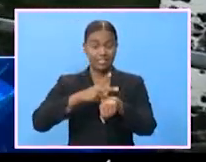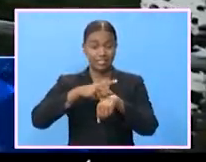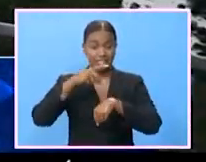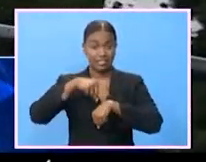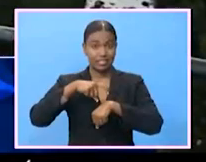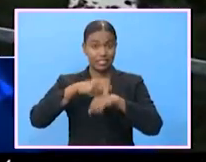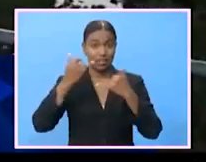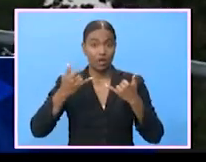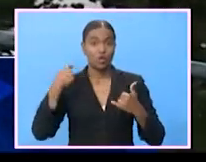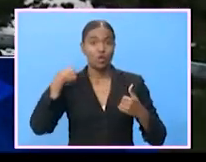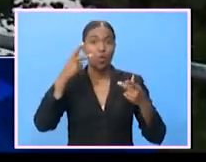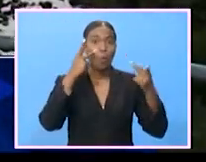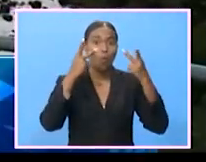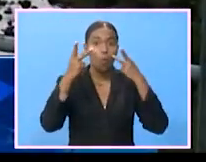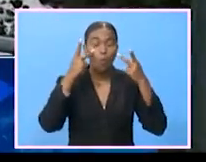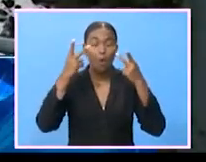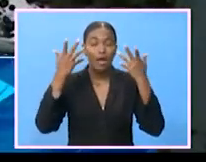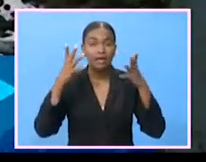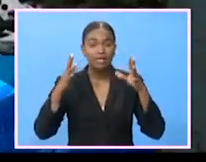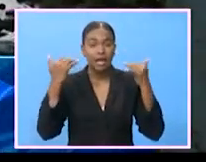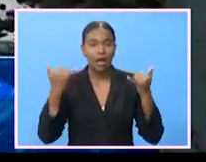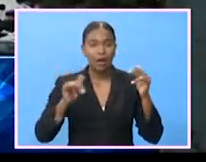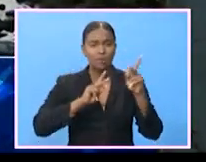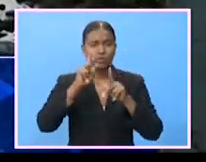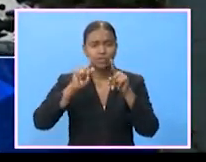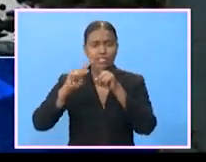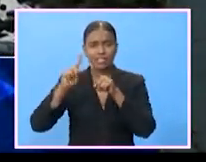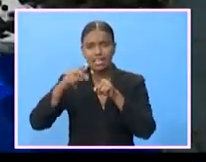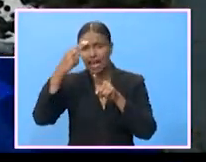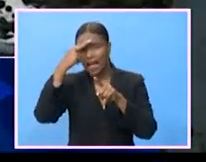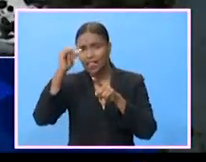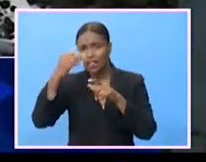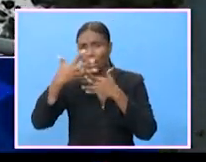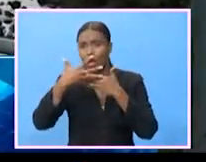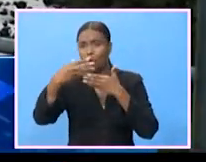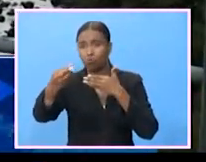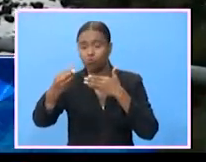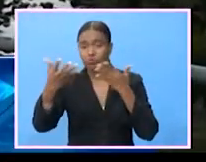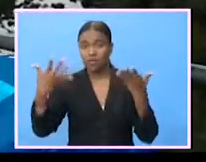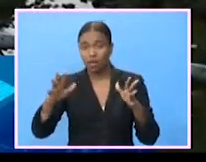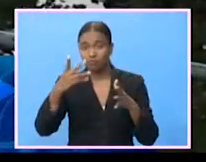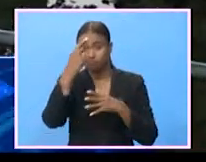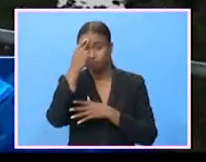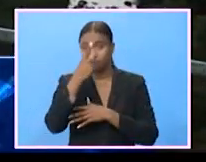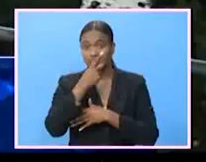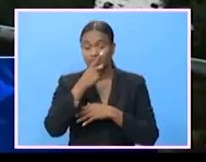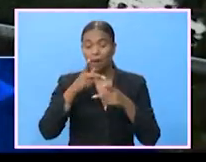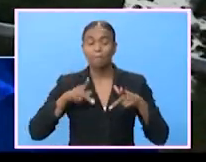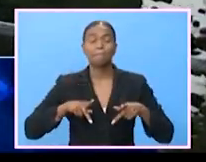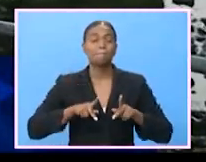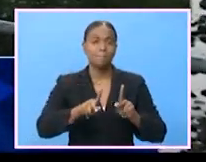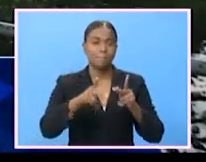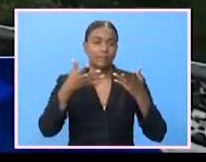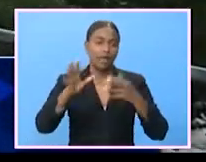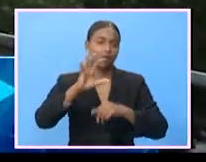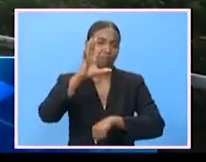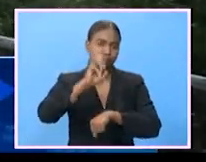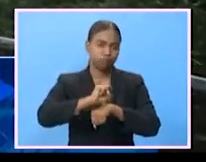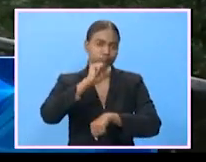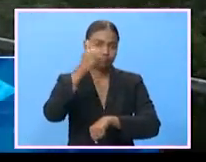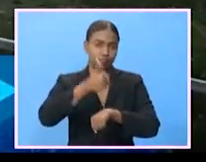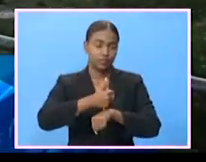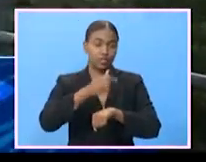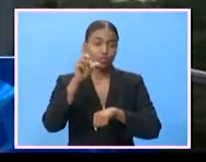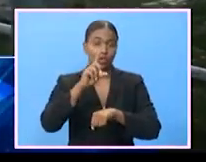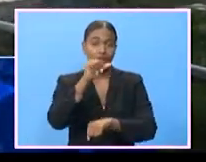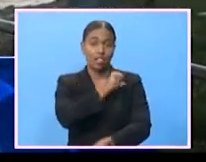tarde. Hemos visto cómo pues diversos nacionales haitianos han ido saliendo ya de República Dominicana con un permiso pues ya habitual, y en donde pues